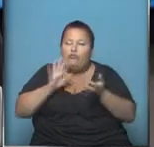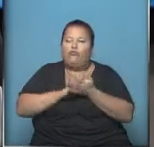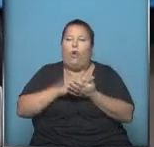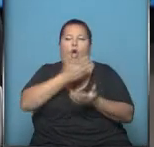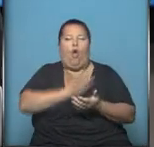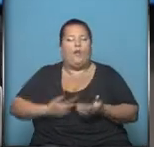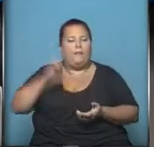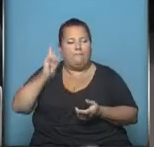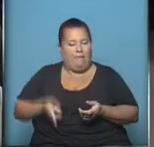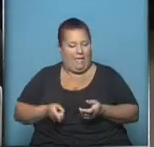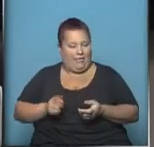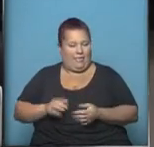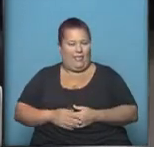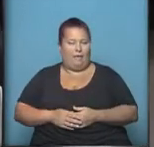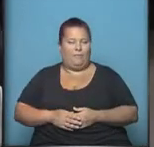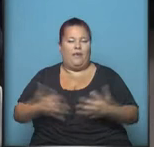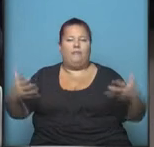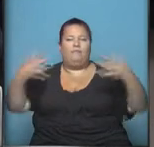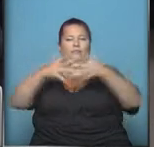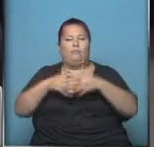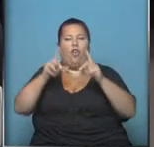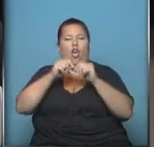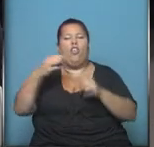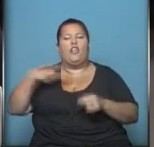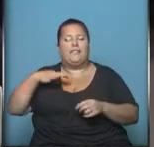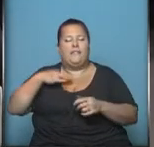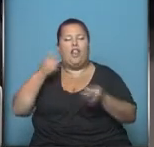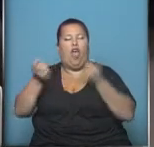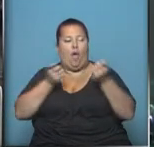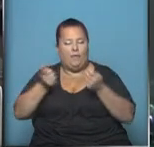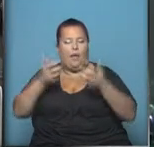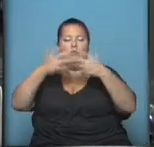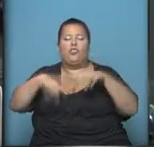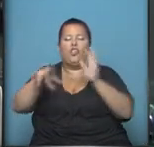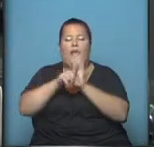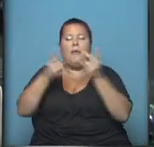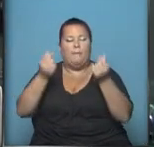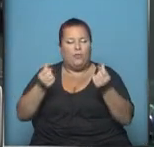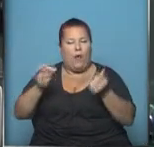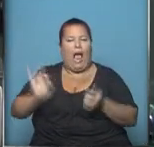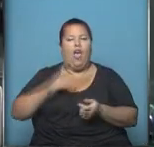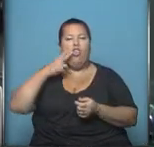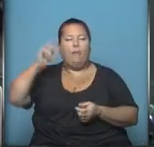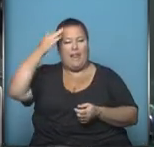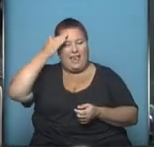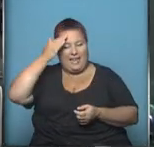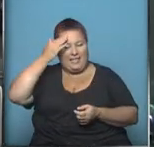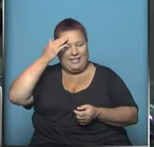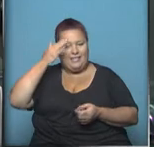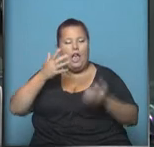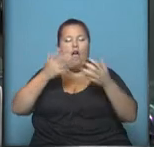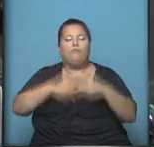ejecutivo nacional la unificación del código civil y comercial el proyecto de ley de presupuesto para el año 2015 el